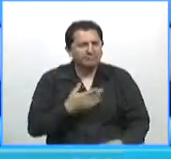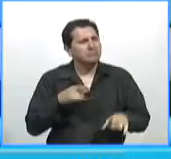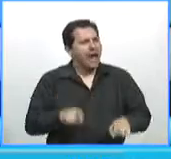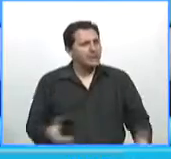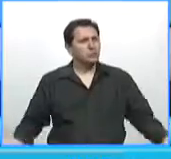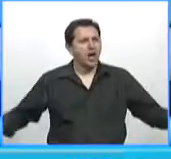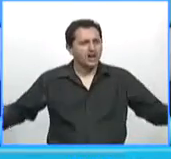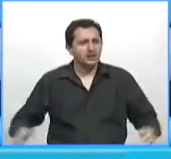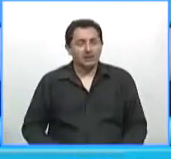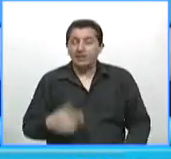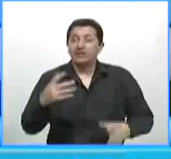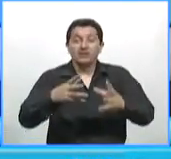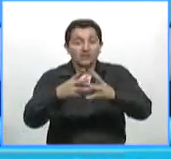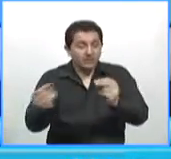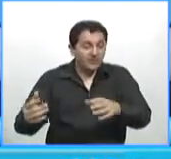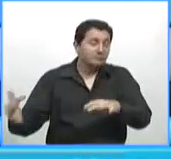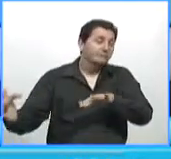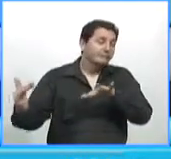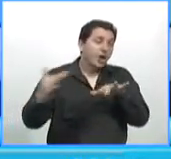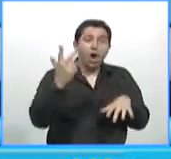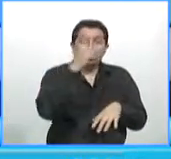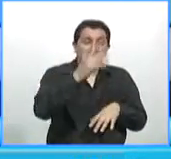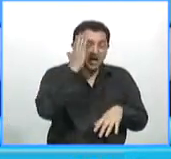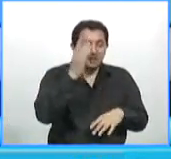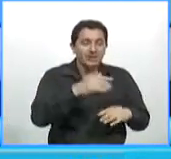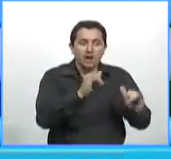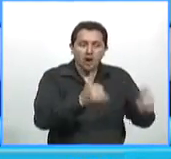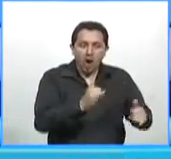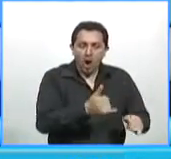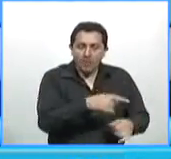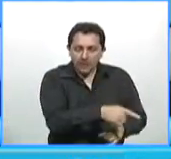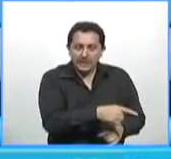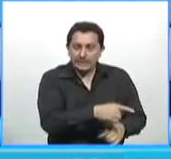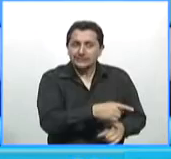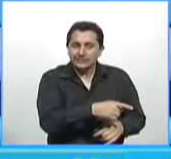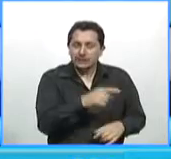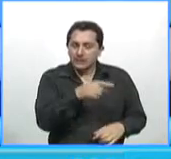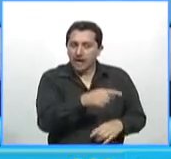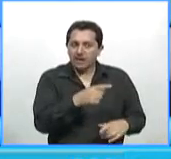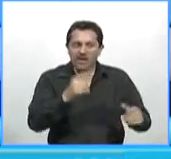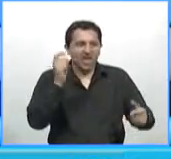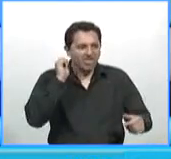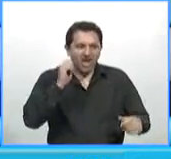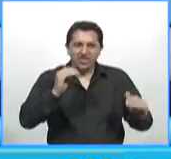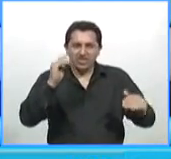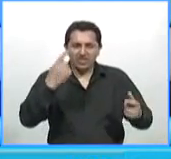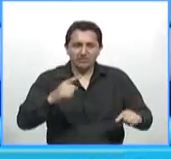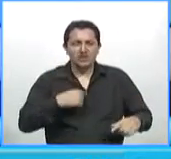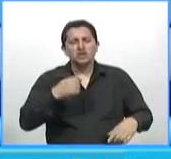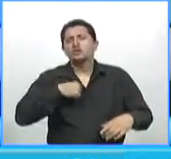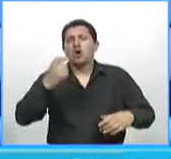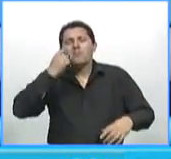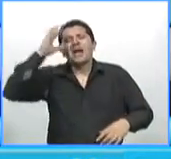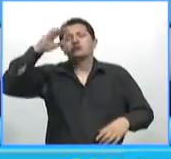cuando llegamos al hotel, que estuvo muy bueno, las más chicas... ahí está buena la diferencia de edad, ¿no? Yo generalmente por ahí me quedo en la